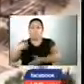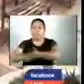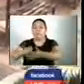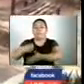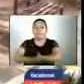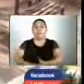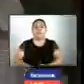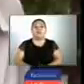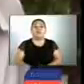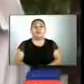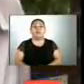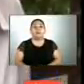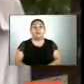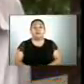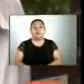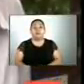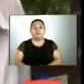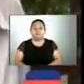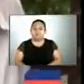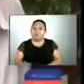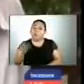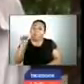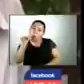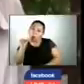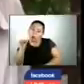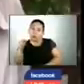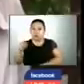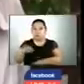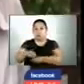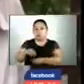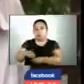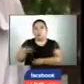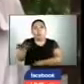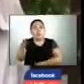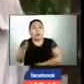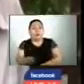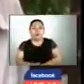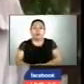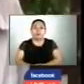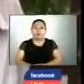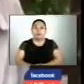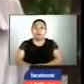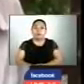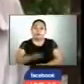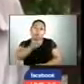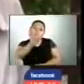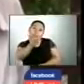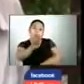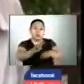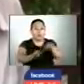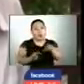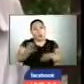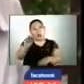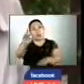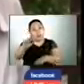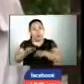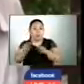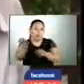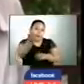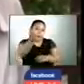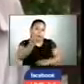detiene poquito me queda lo más que me quedan unos cuatro tres dólares